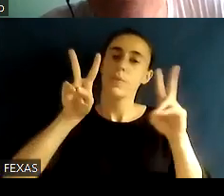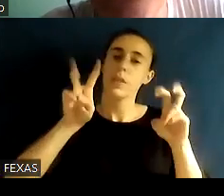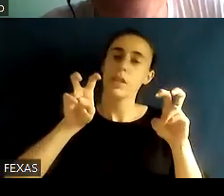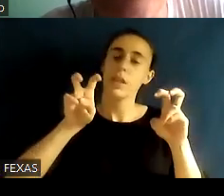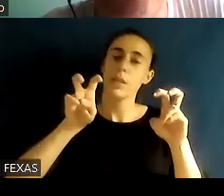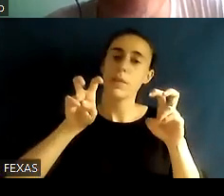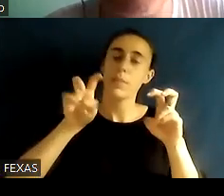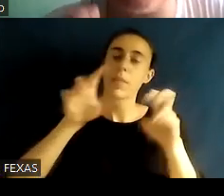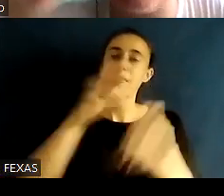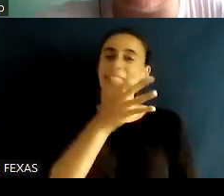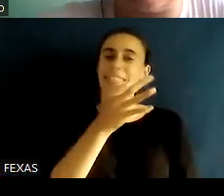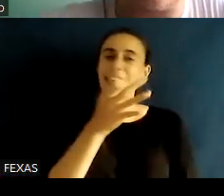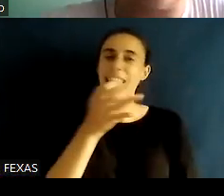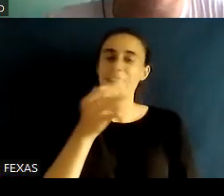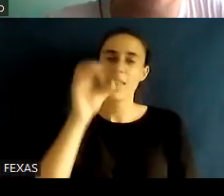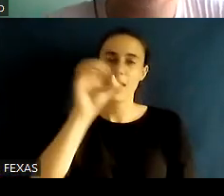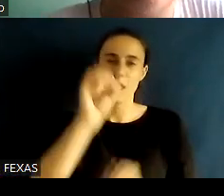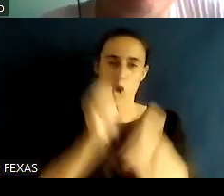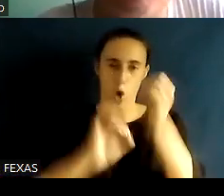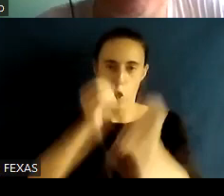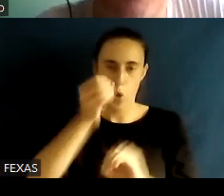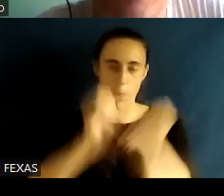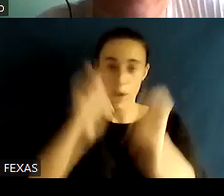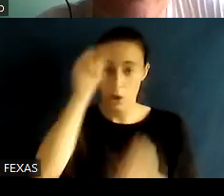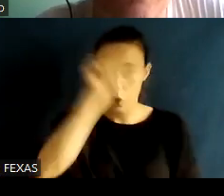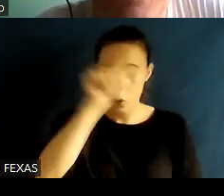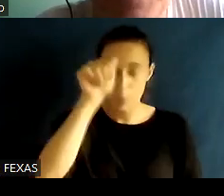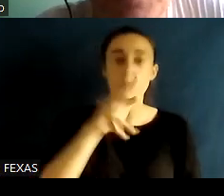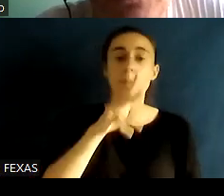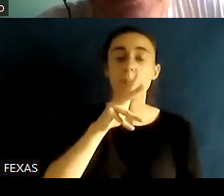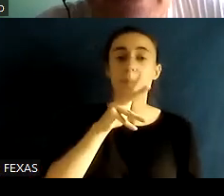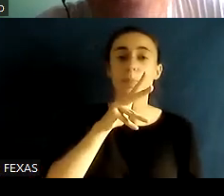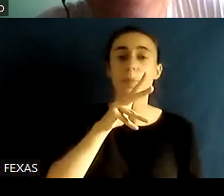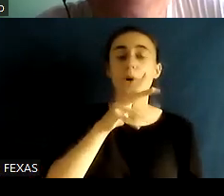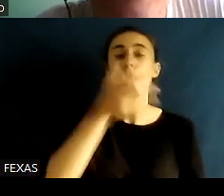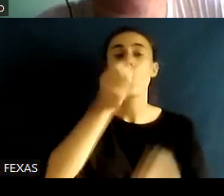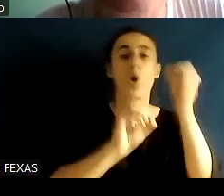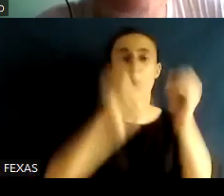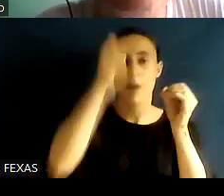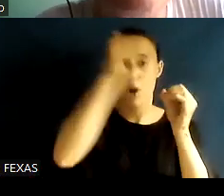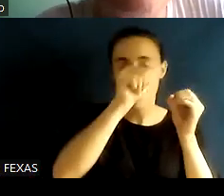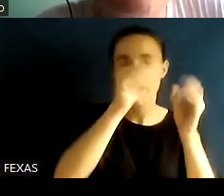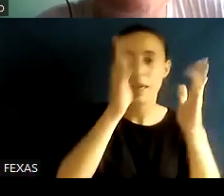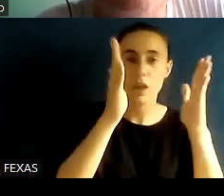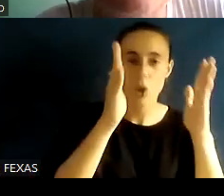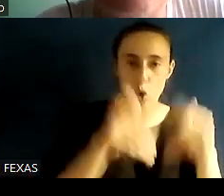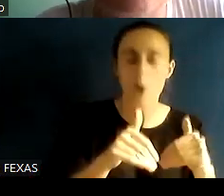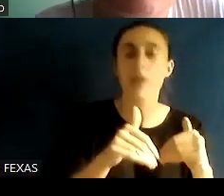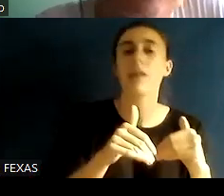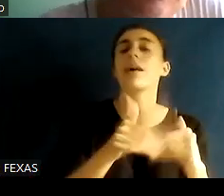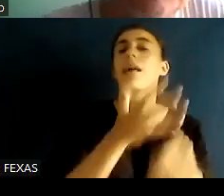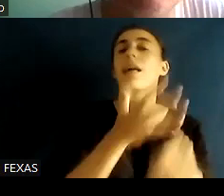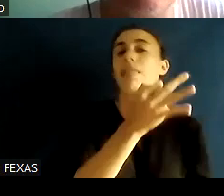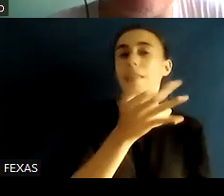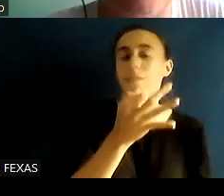hormonal, sobre todo en los hombres, a la que hay la bajada de la testosterona y un síndrome depresivo asociado. Y en el cuadro de las